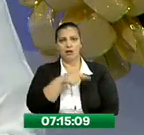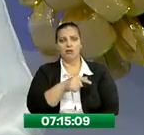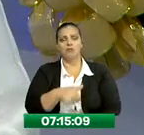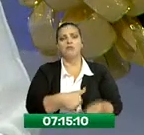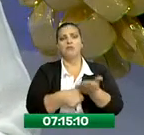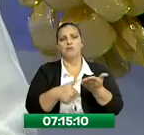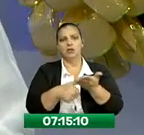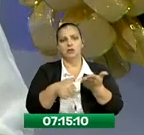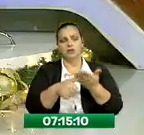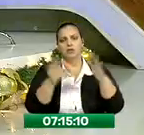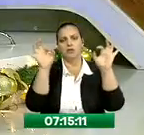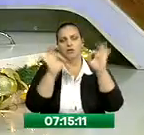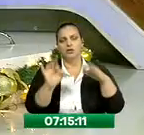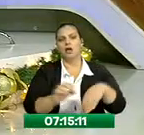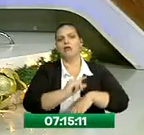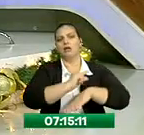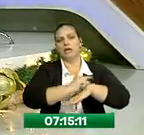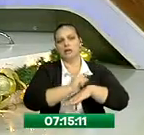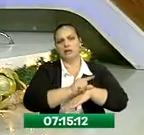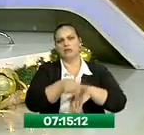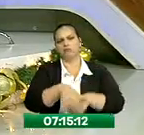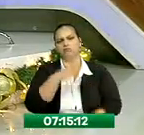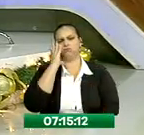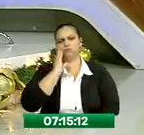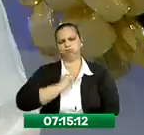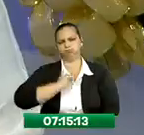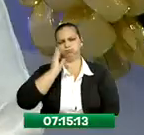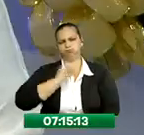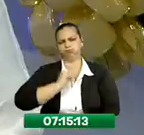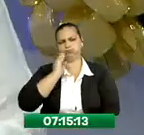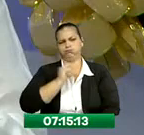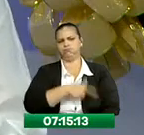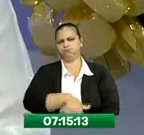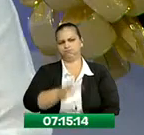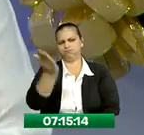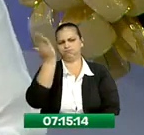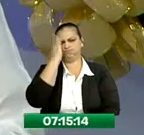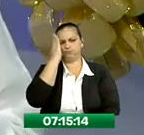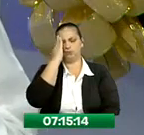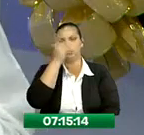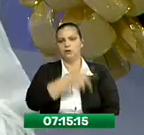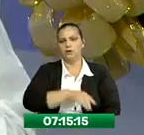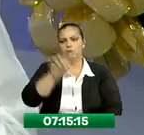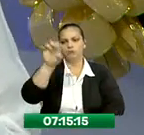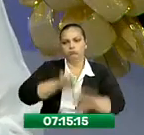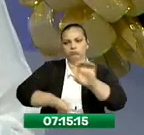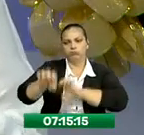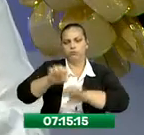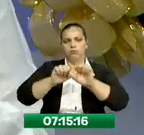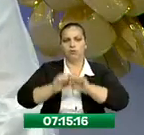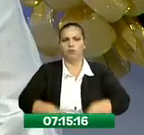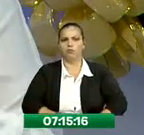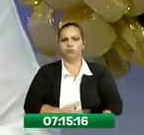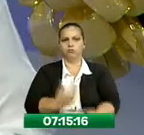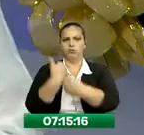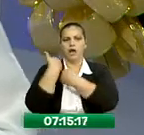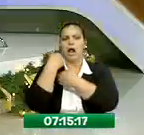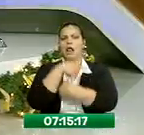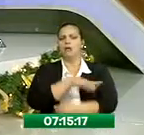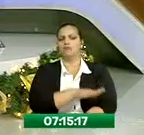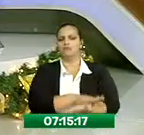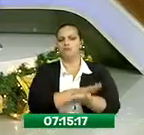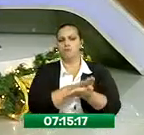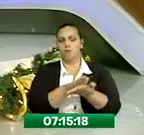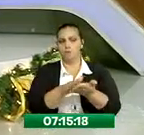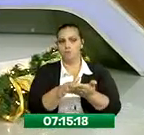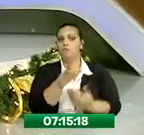muy competente. Con una vasta experiencia. Con vasta experiencia, sobre todo experiencia, competencia y pulcritud. ¿Qué tiempo